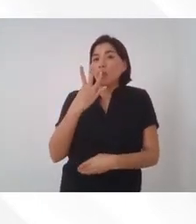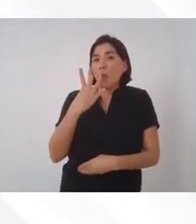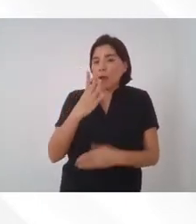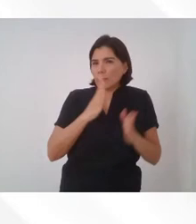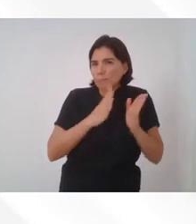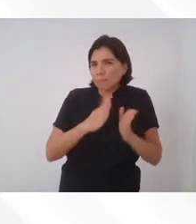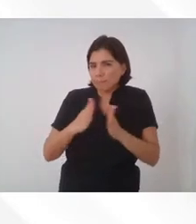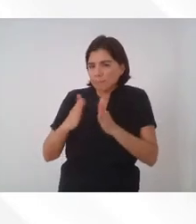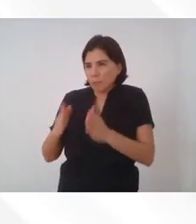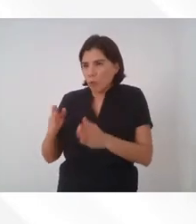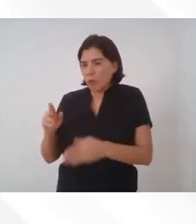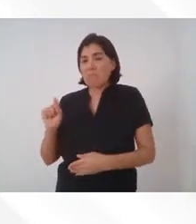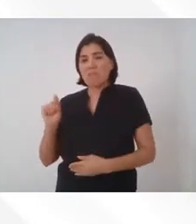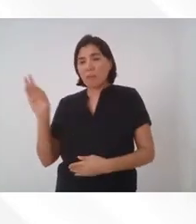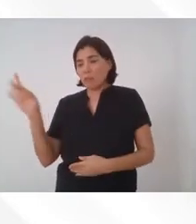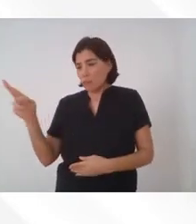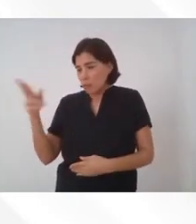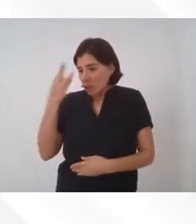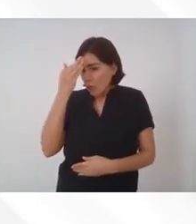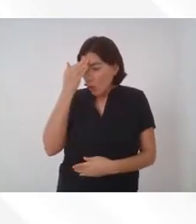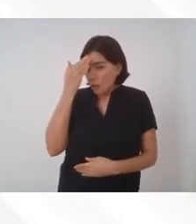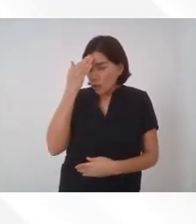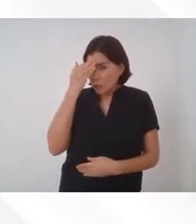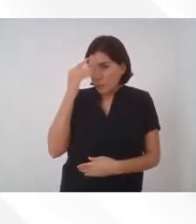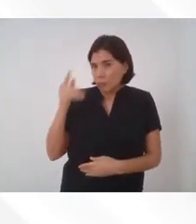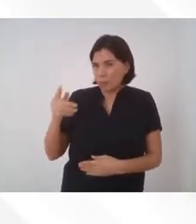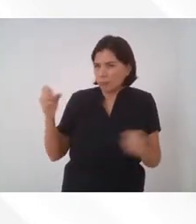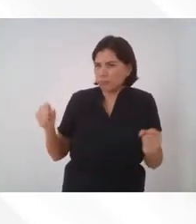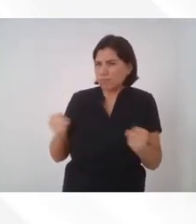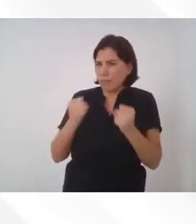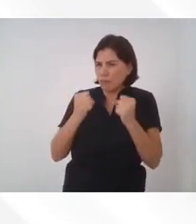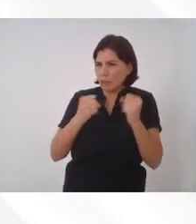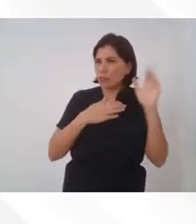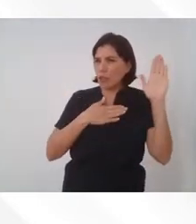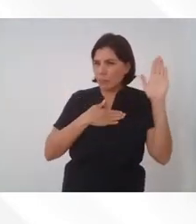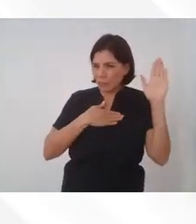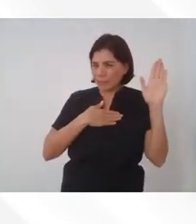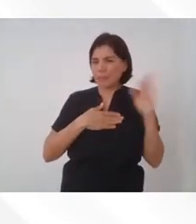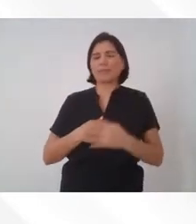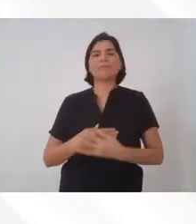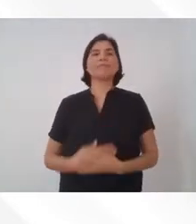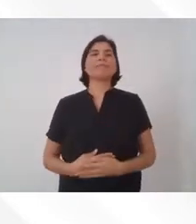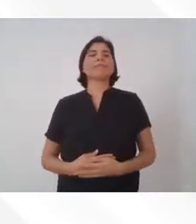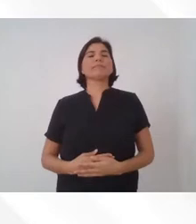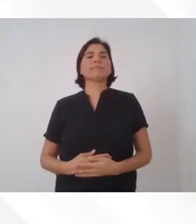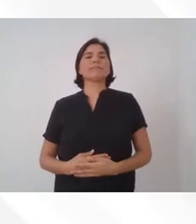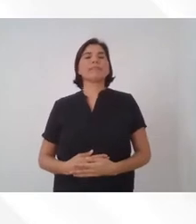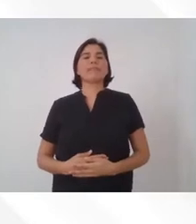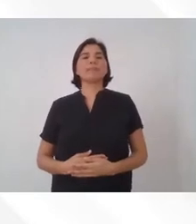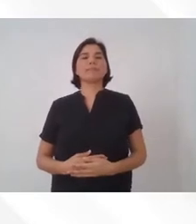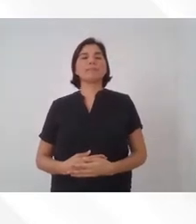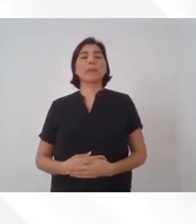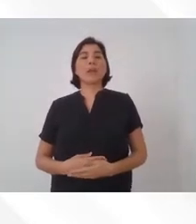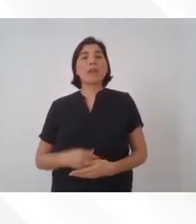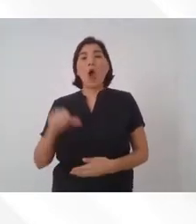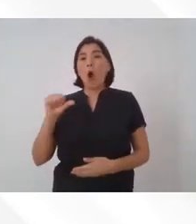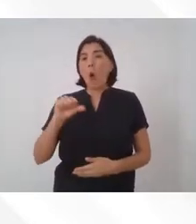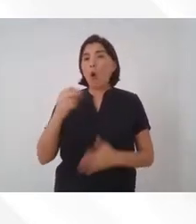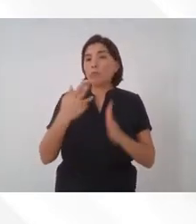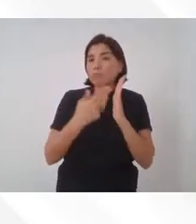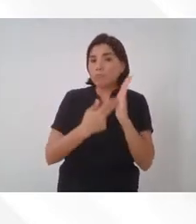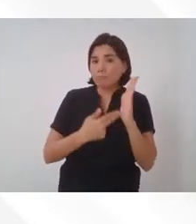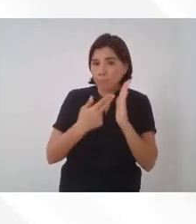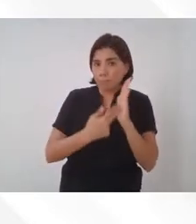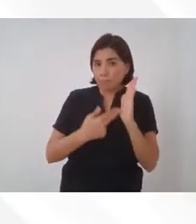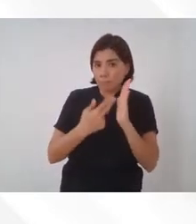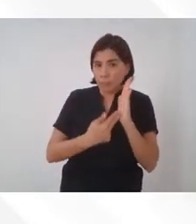su compromiso y a su labor. Así es que pues estamos en la recta final y con el taller del día de hoy, ¿sí?, en el